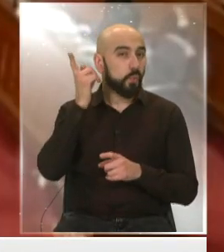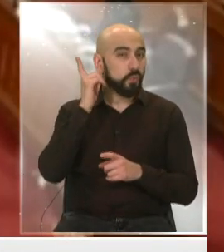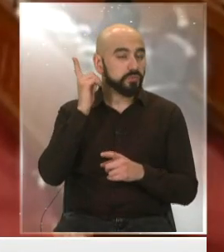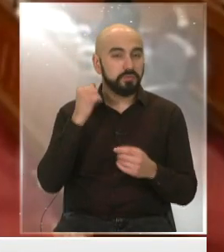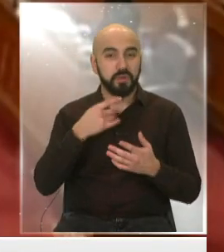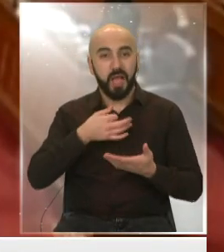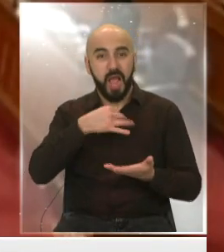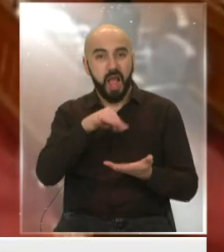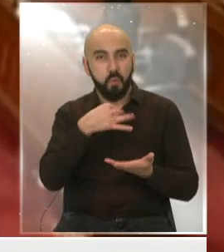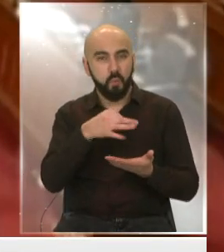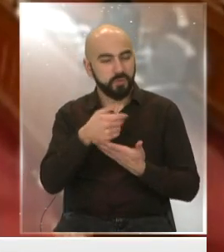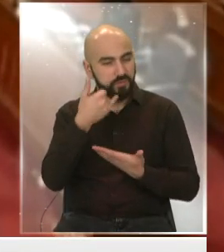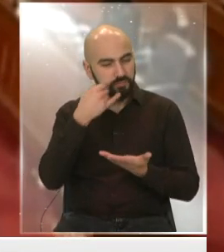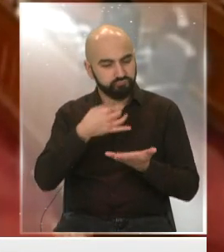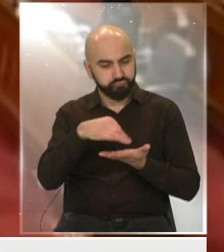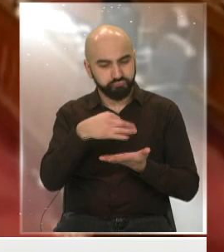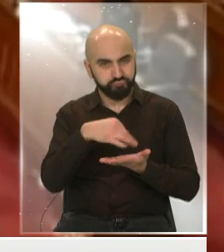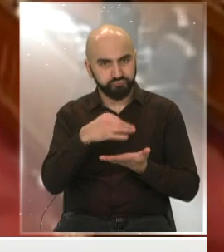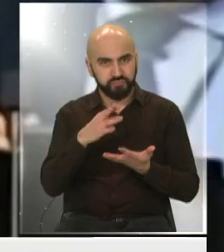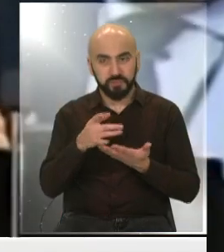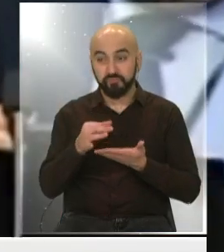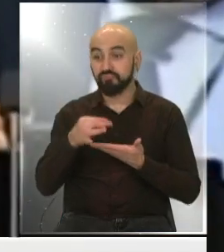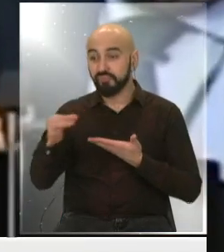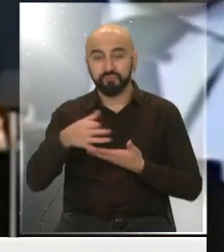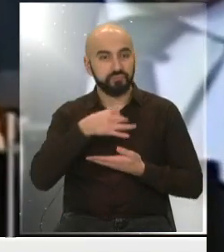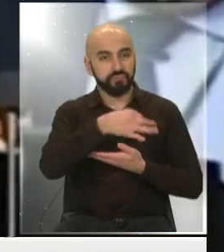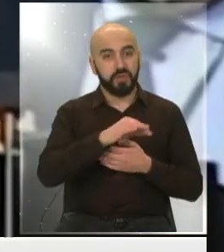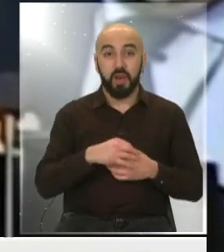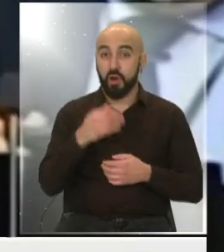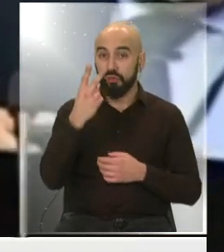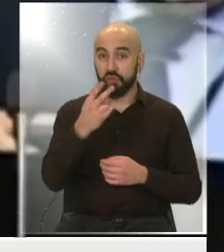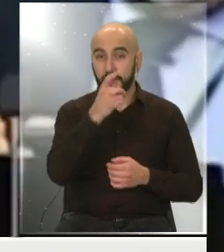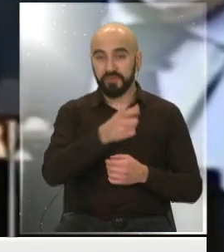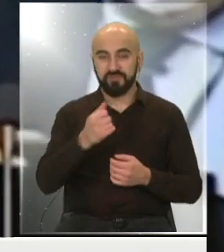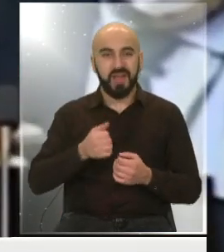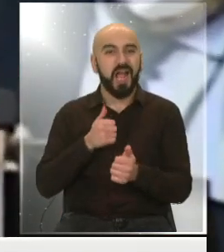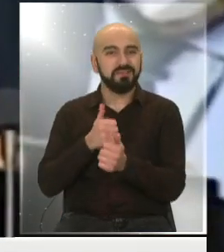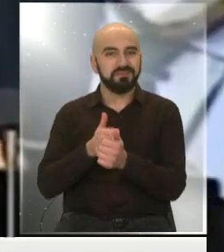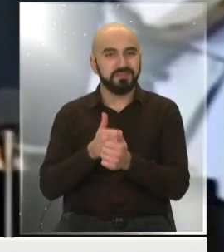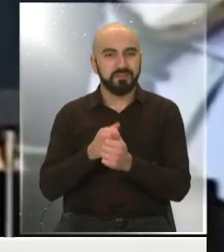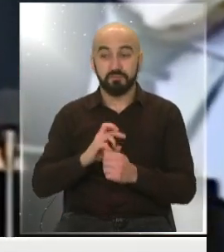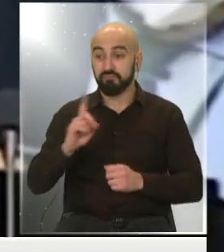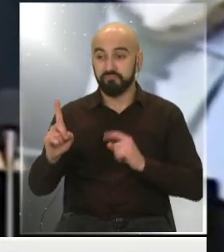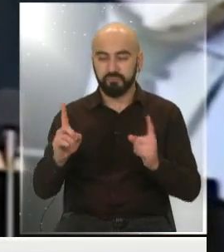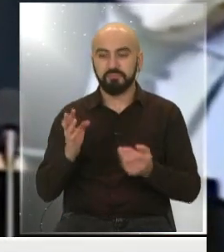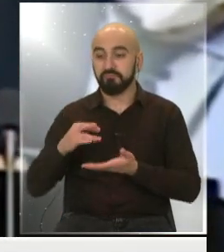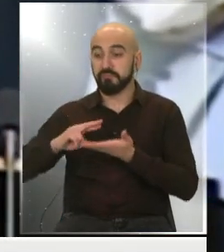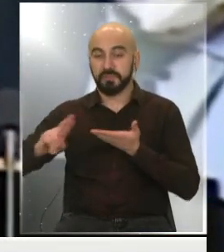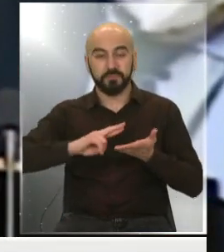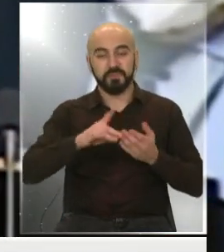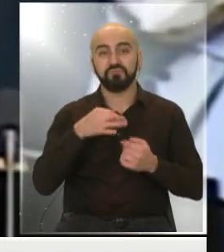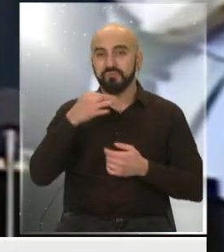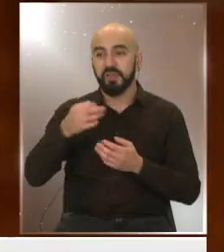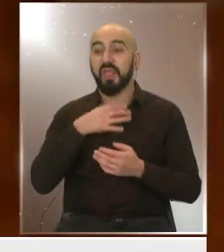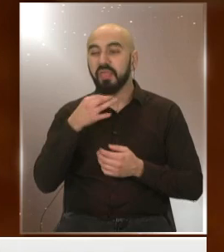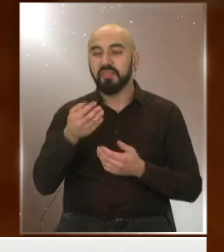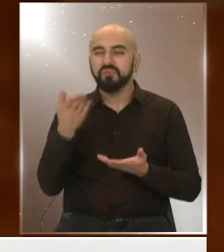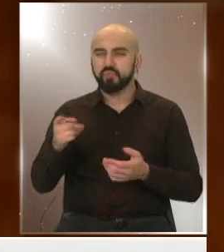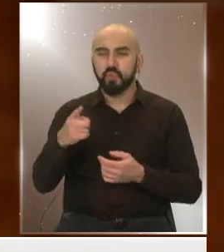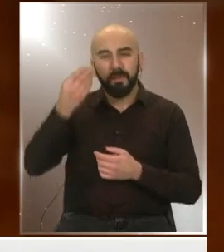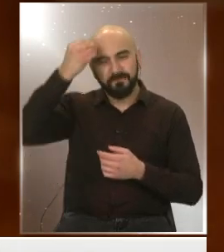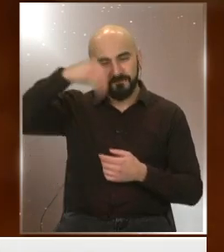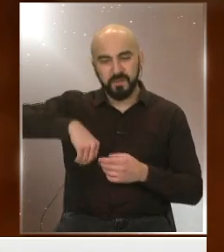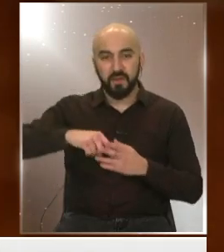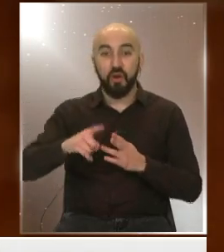Martín Vizcarra en un diálogo con dos de sus asistentes, en donde les dice que mientan sobre la cantidad